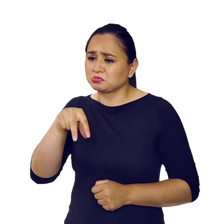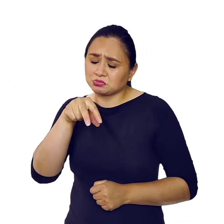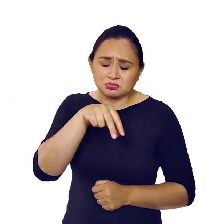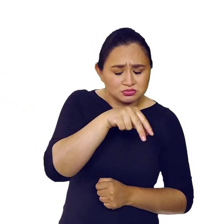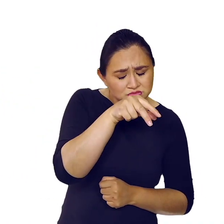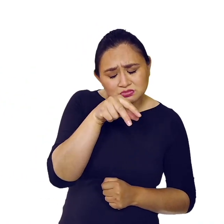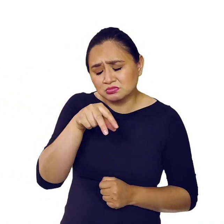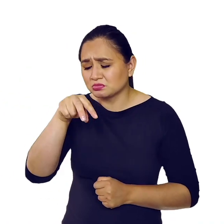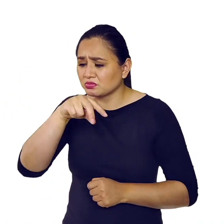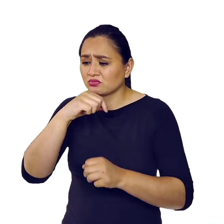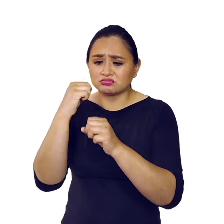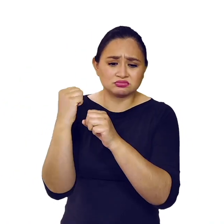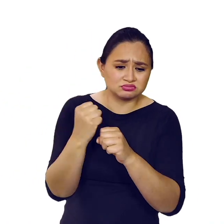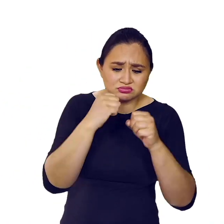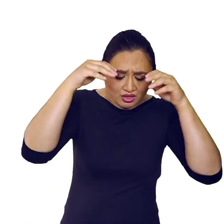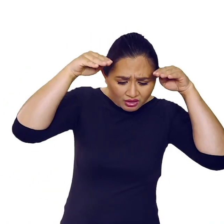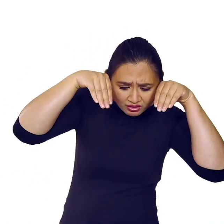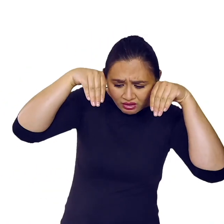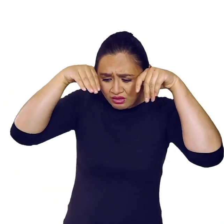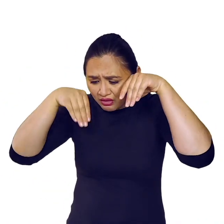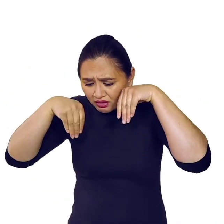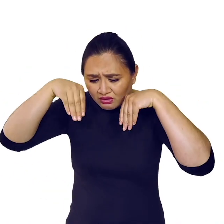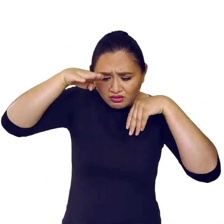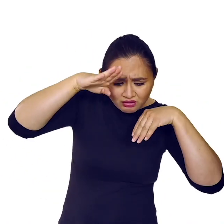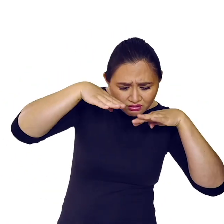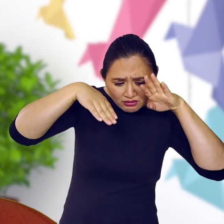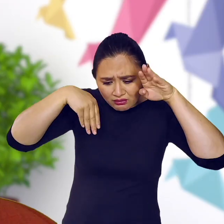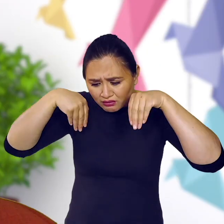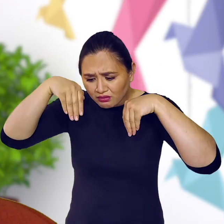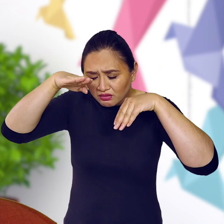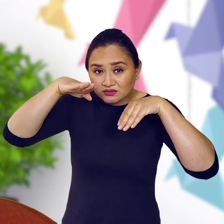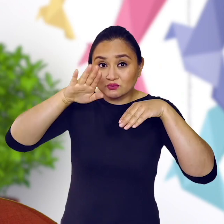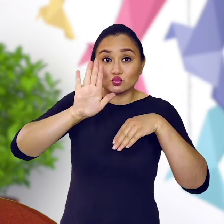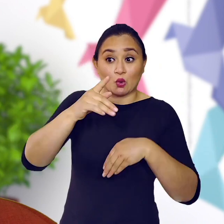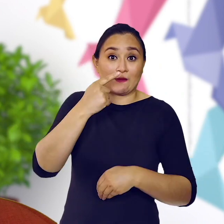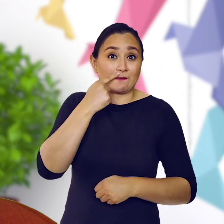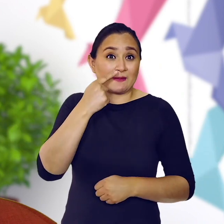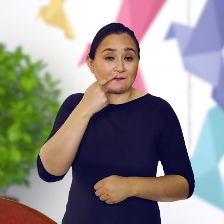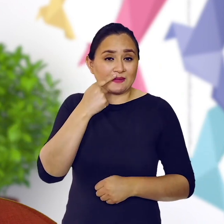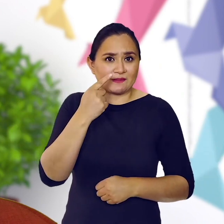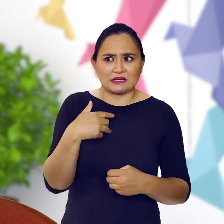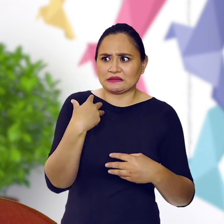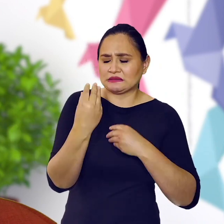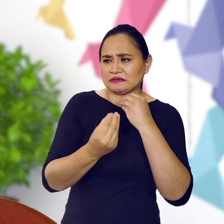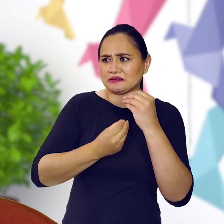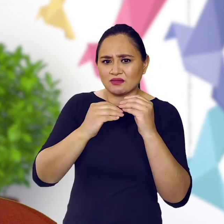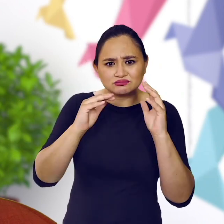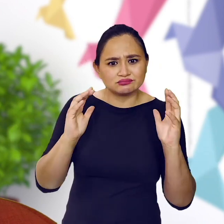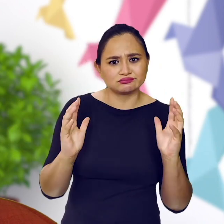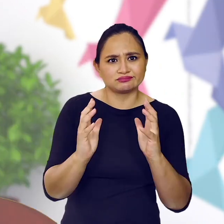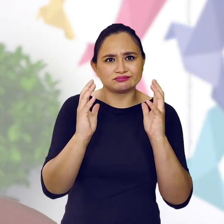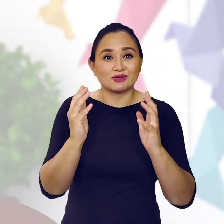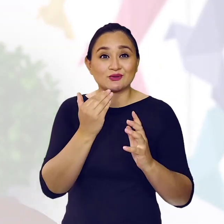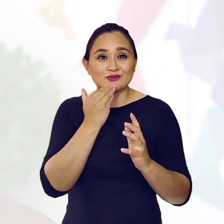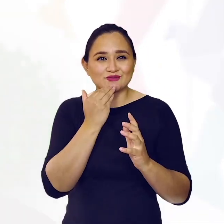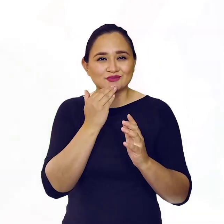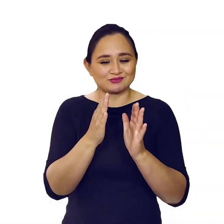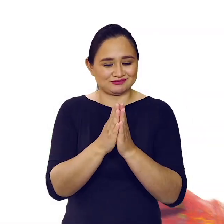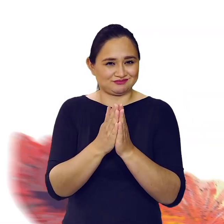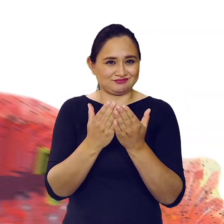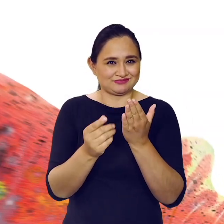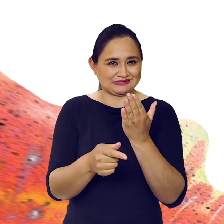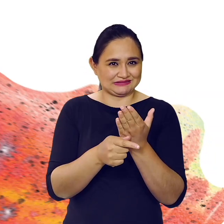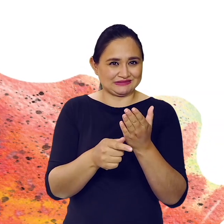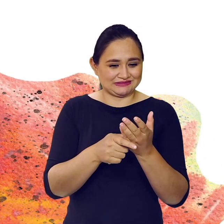lugar a otro y barriendo el piso con sus largas orejas. Así que su padre, para tratar de animarlo, le regaló un